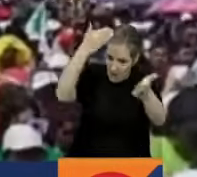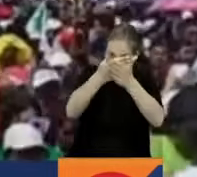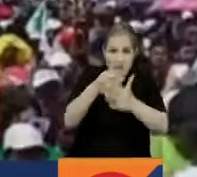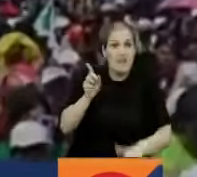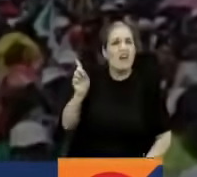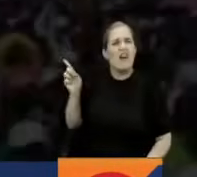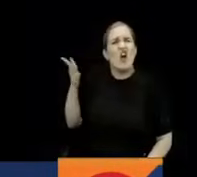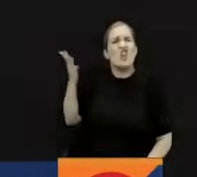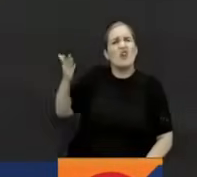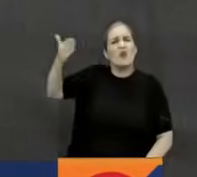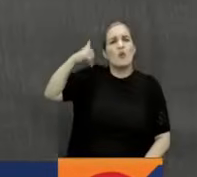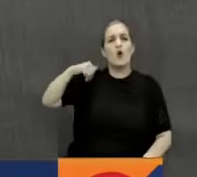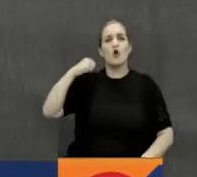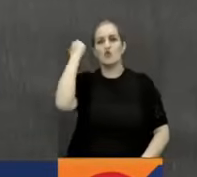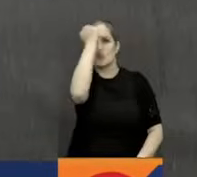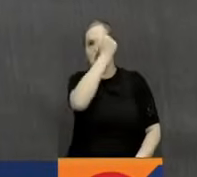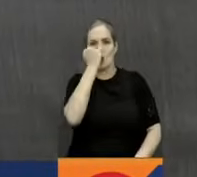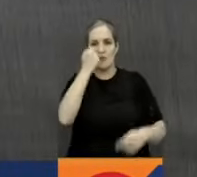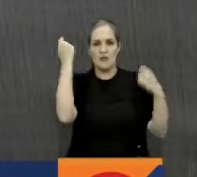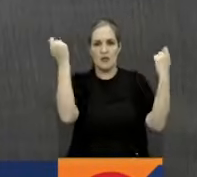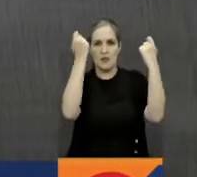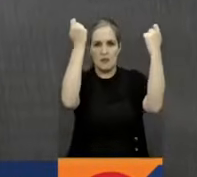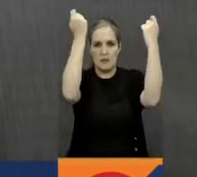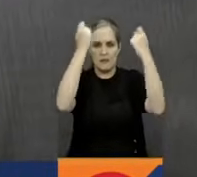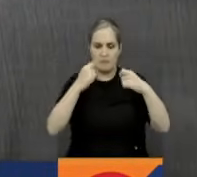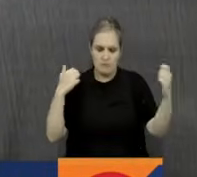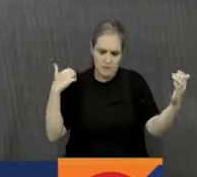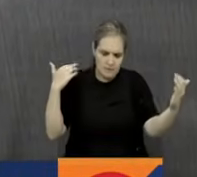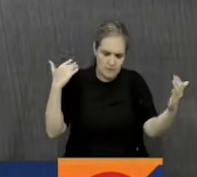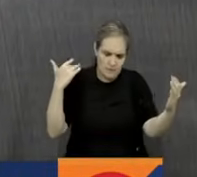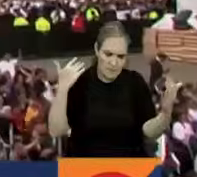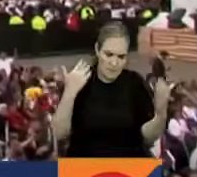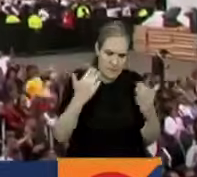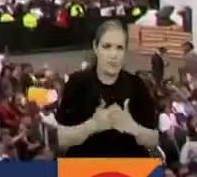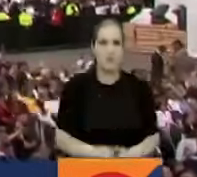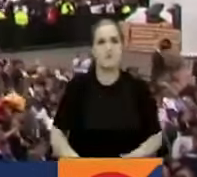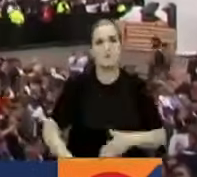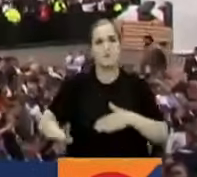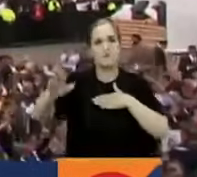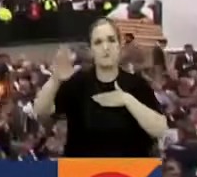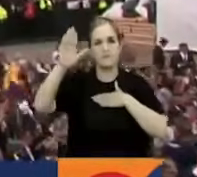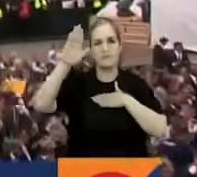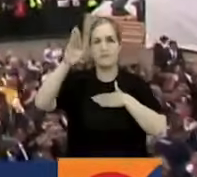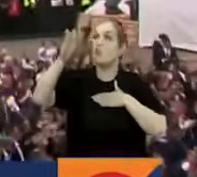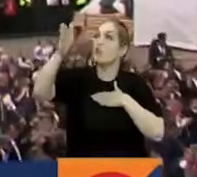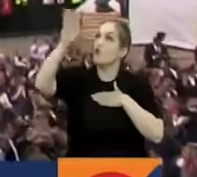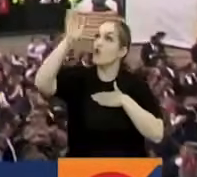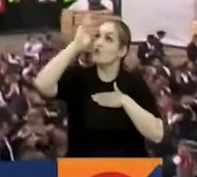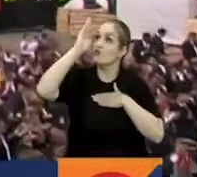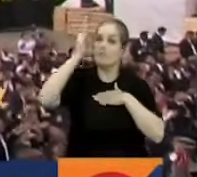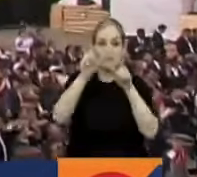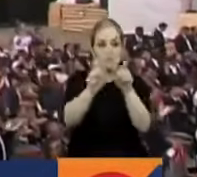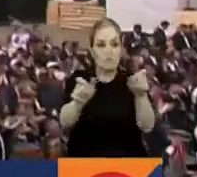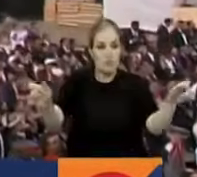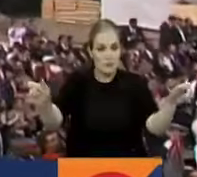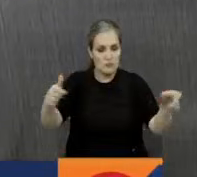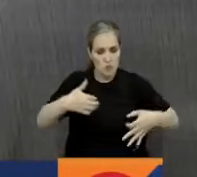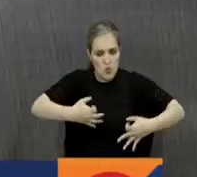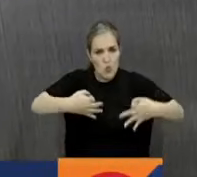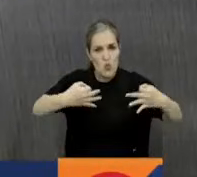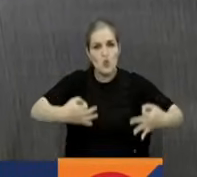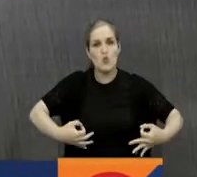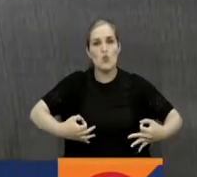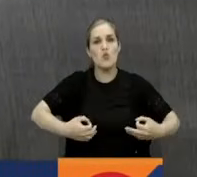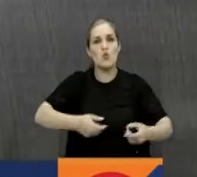campaña presidencial. Juro a Dios y prometo al pueblo cumplir